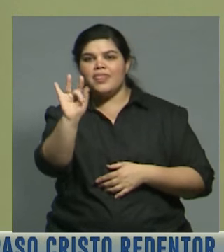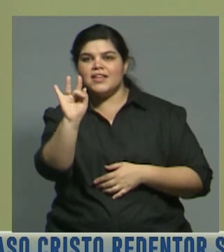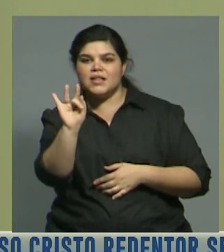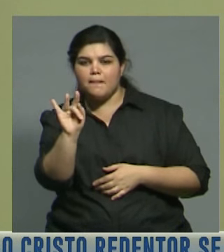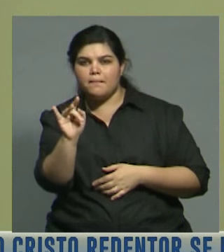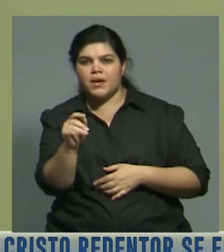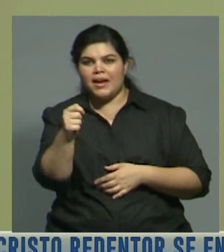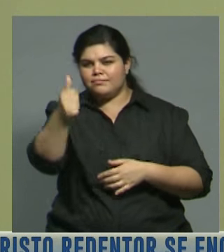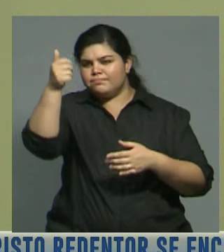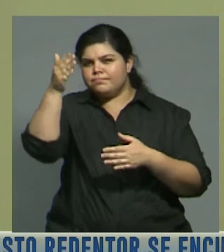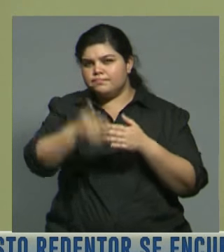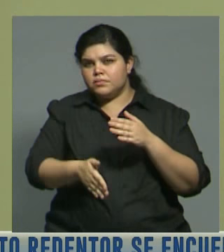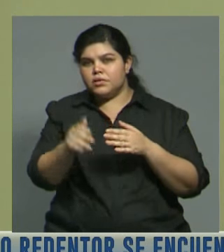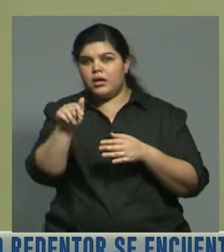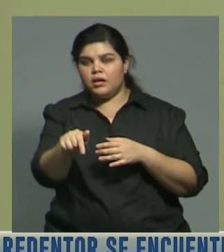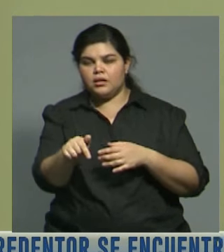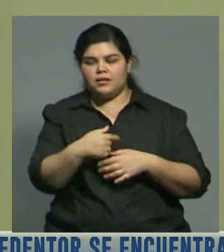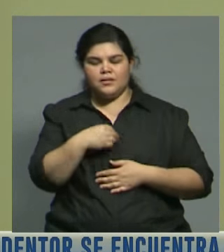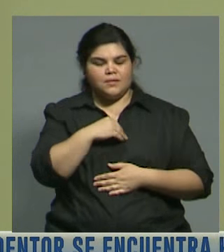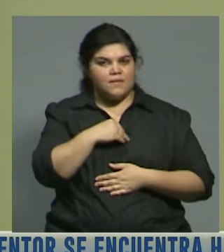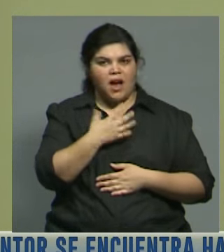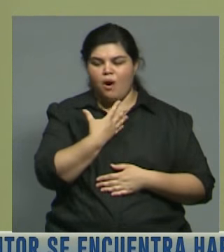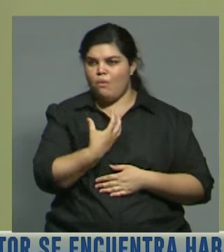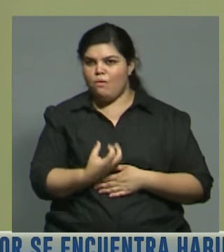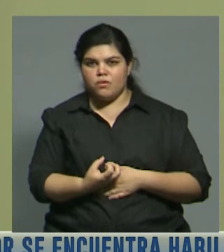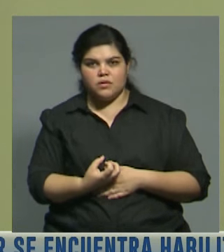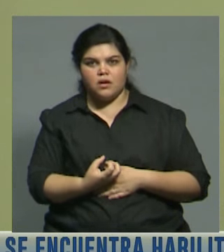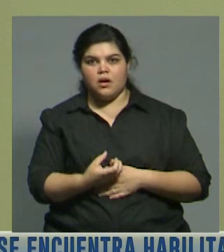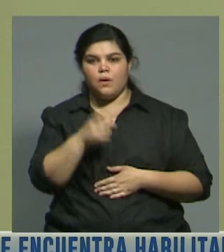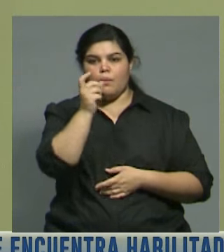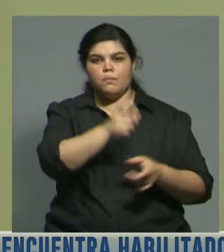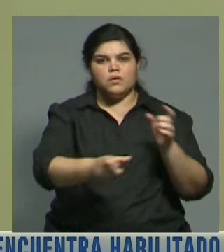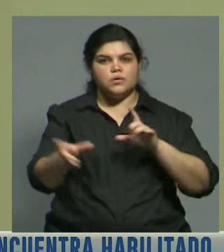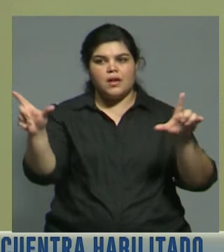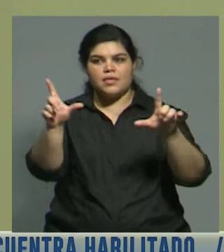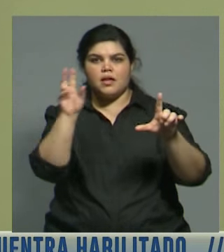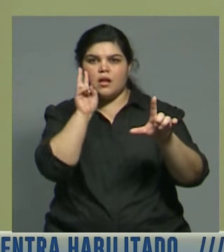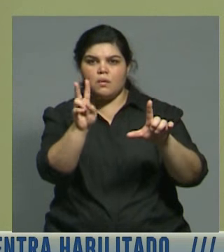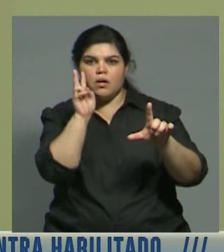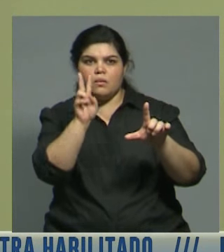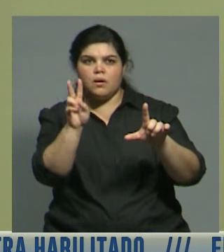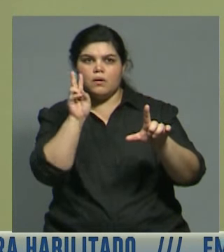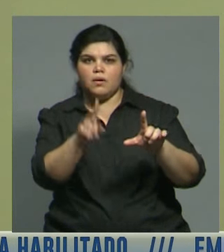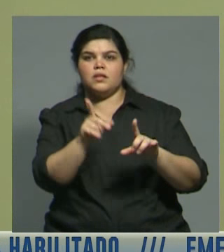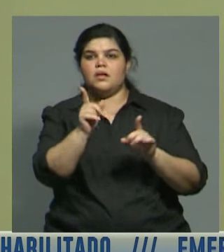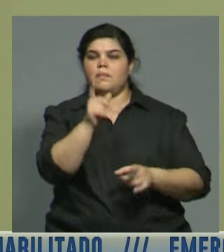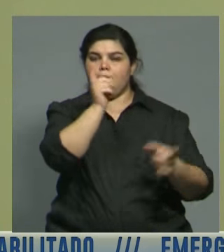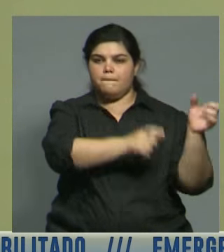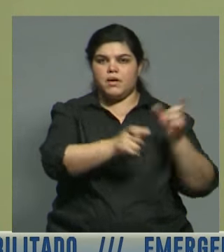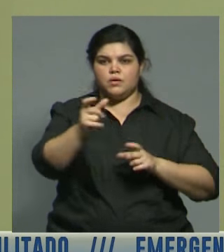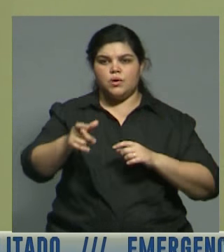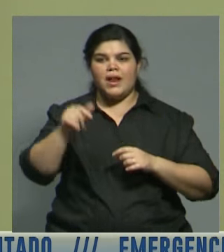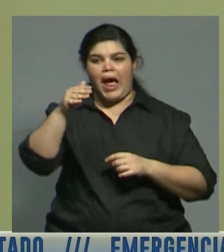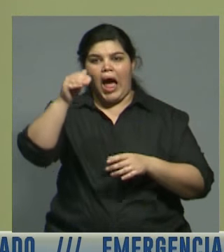que es lamentable, que es angustiante para las personas que lo estaban viendo por televisión y mucho más para las personas que estaban ahí